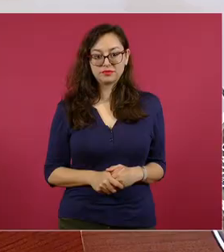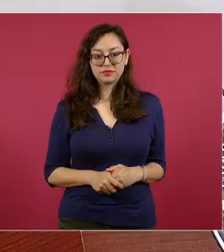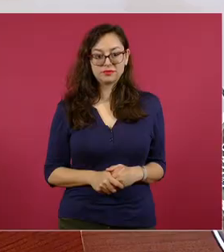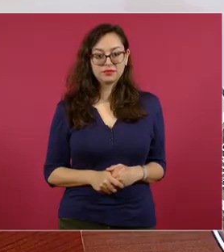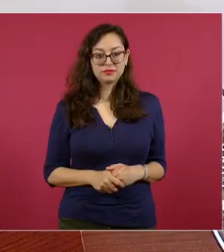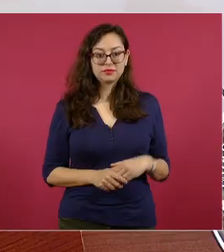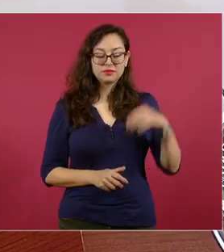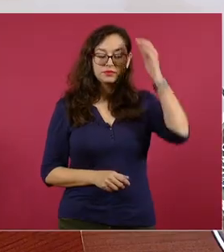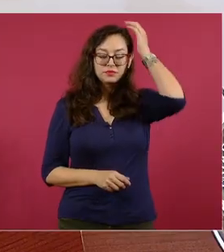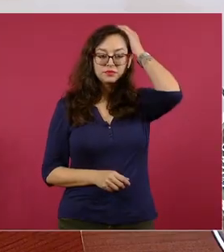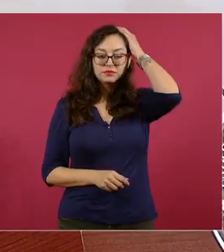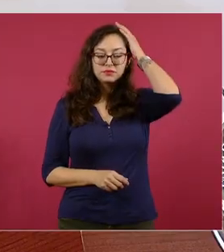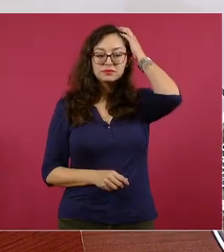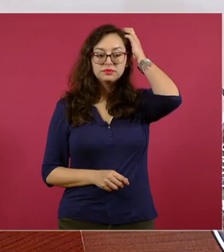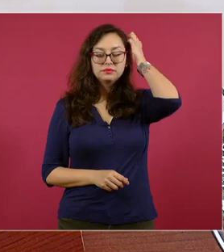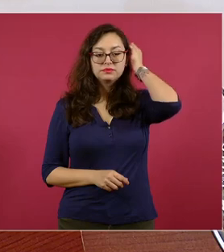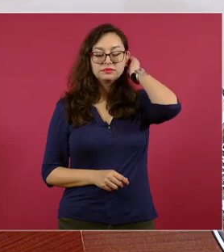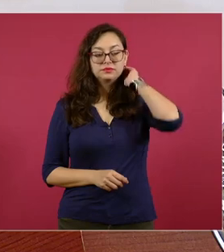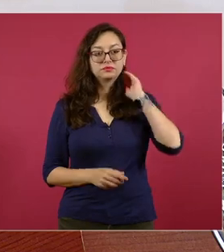Eso